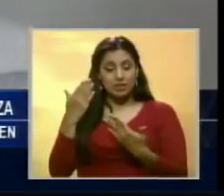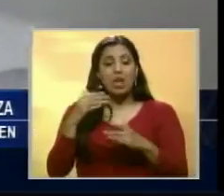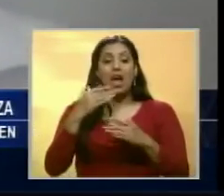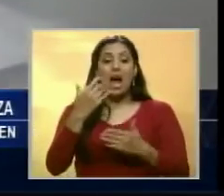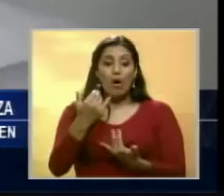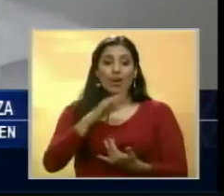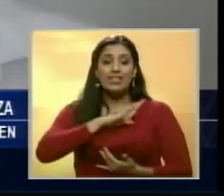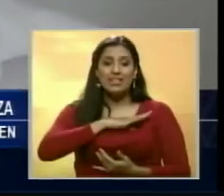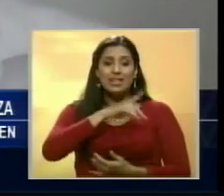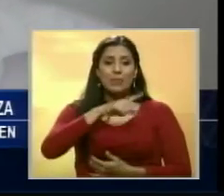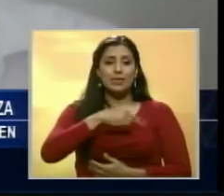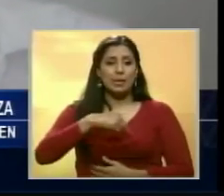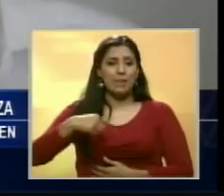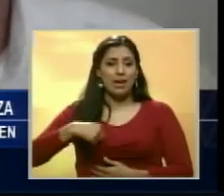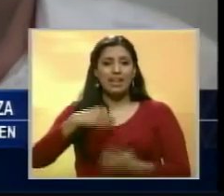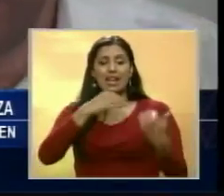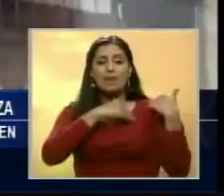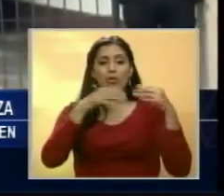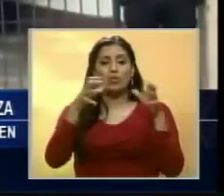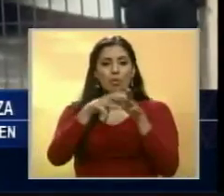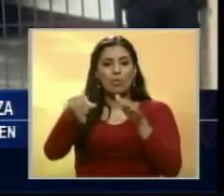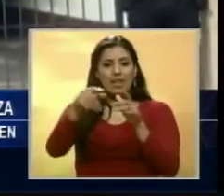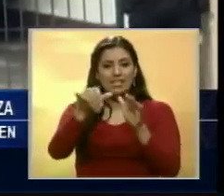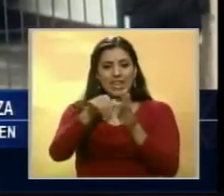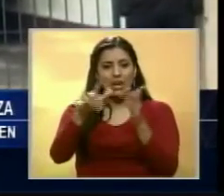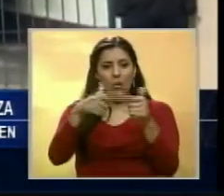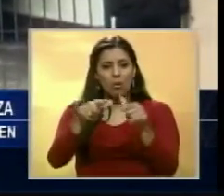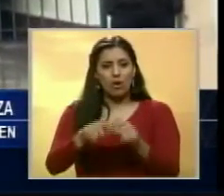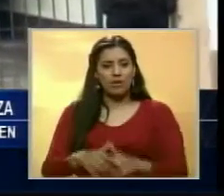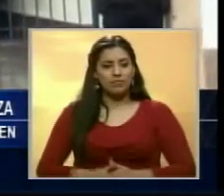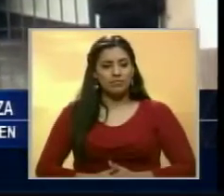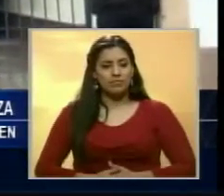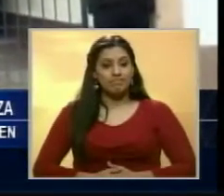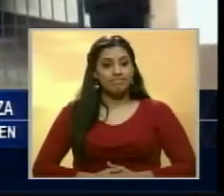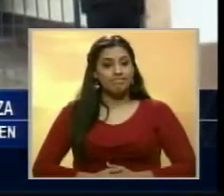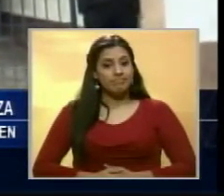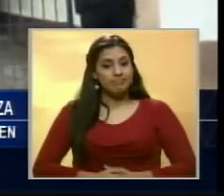quien aseguró que los delincuentes pertenecen a la zona.